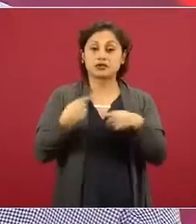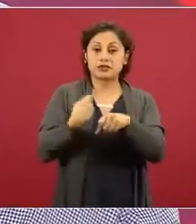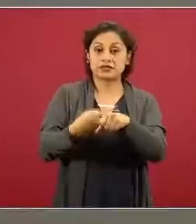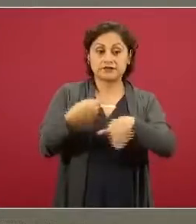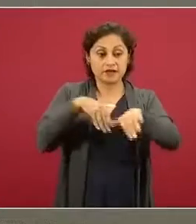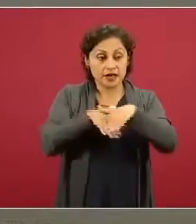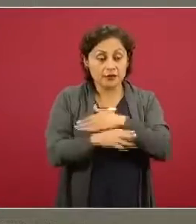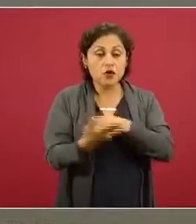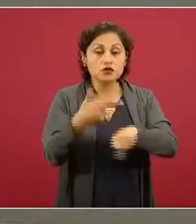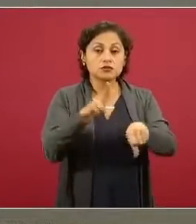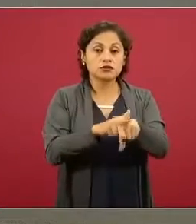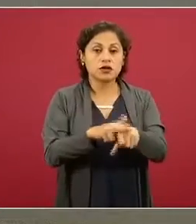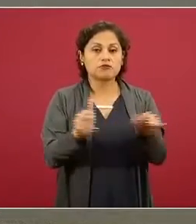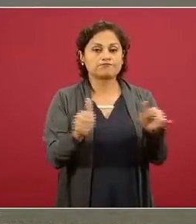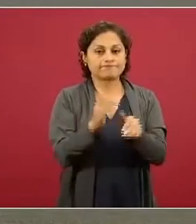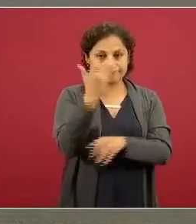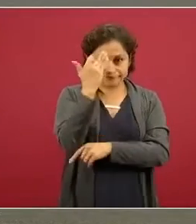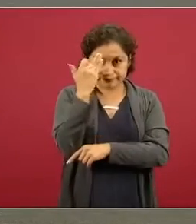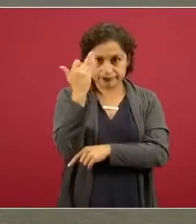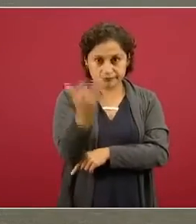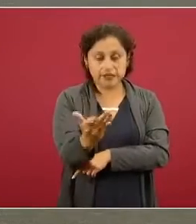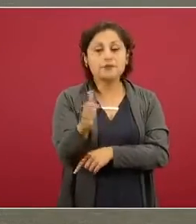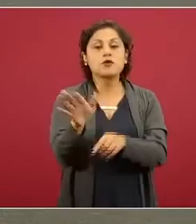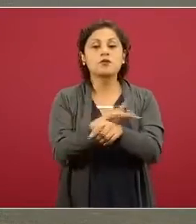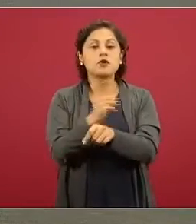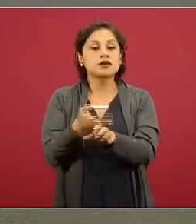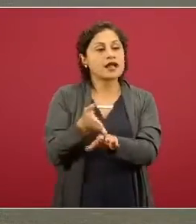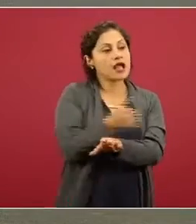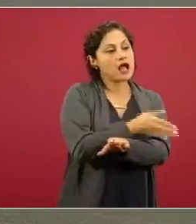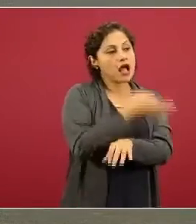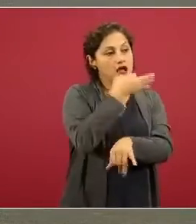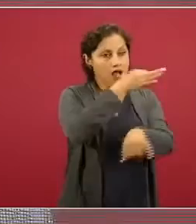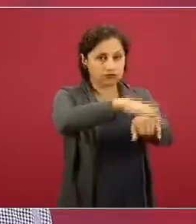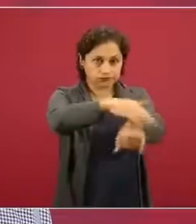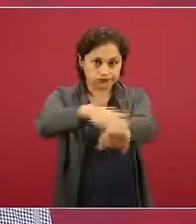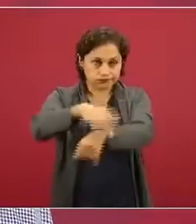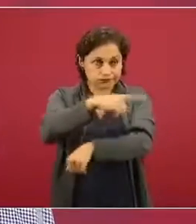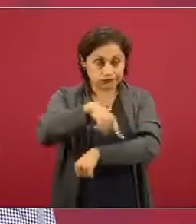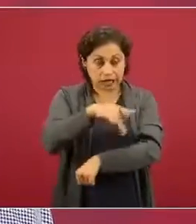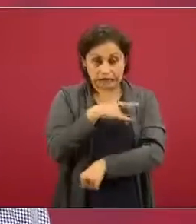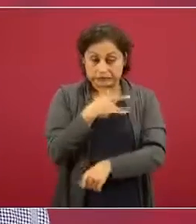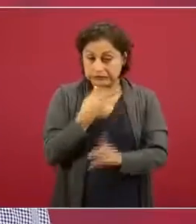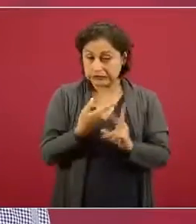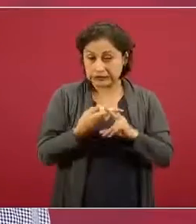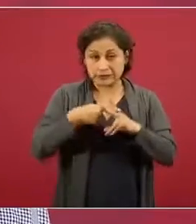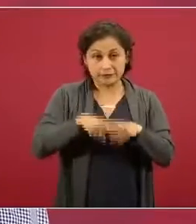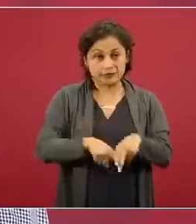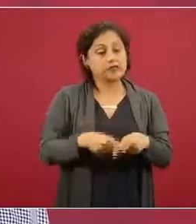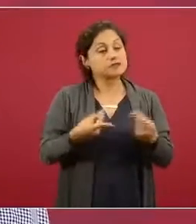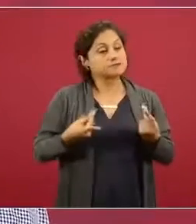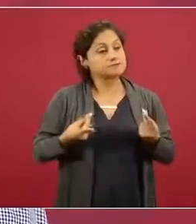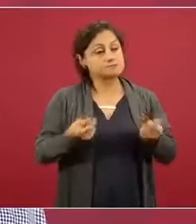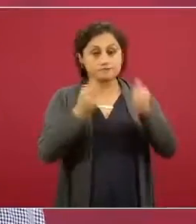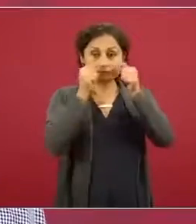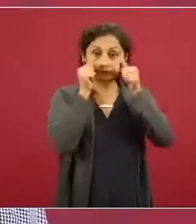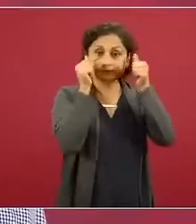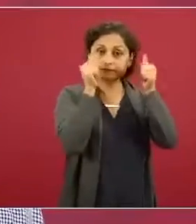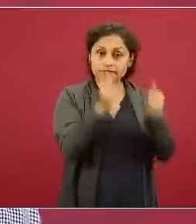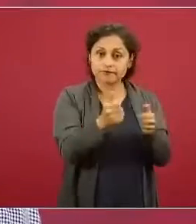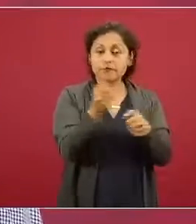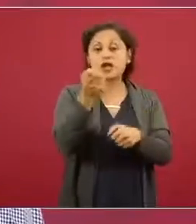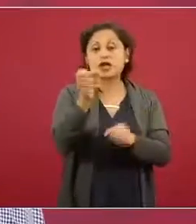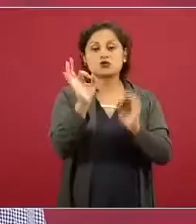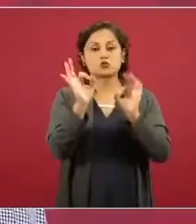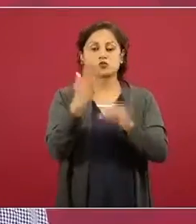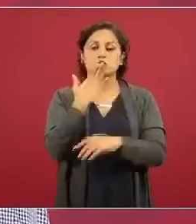sea, el ir monitoreando del inicio de síntomas a la hospitalización. Eso es un indicador bueno en el sentido de que la gente cada vez